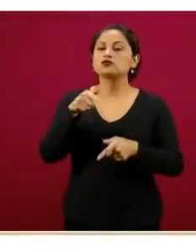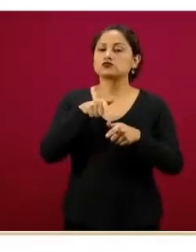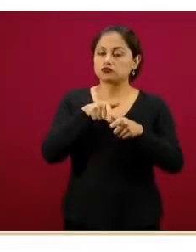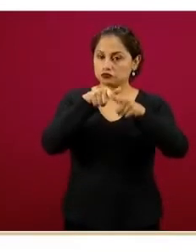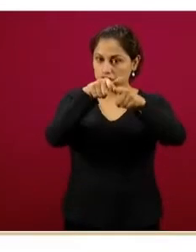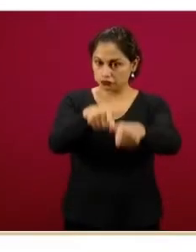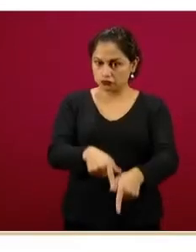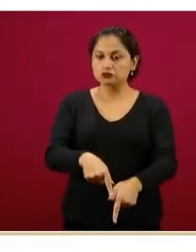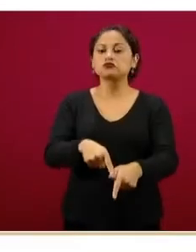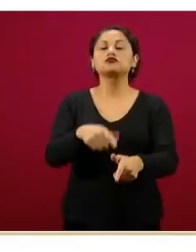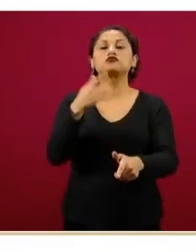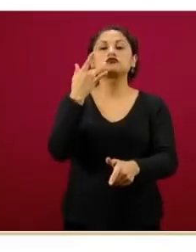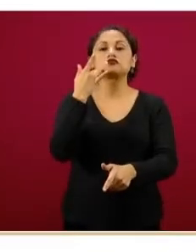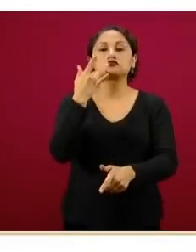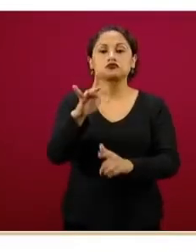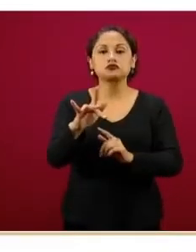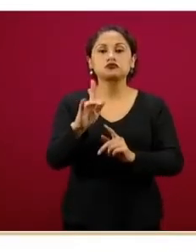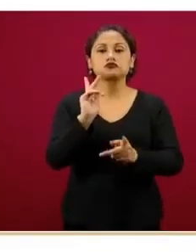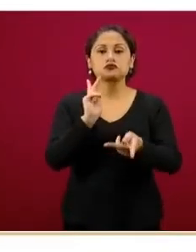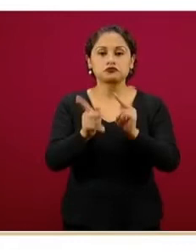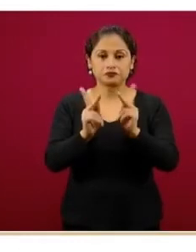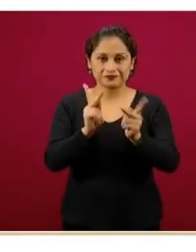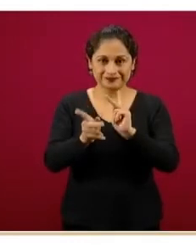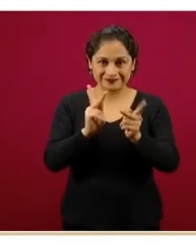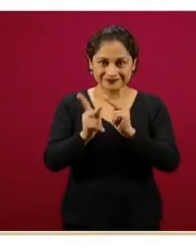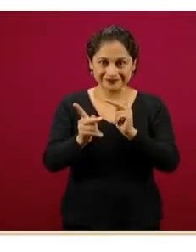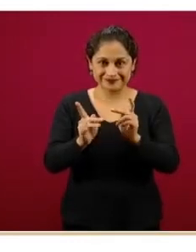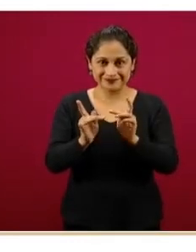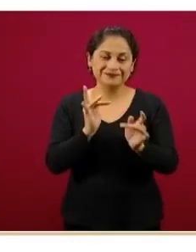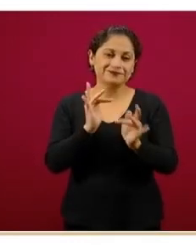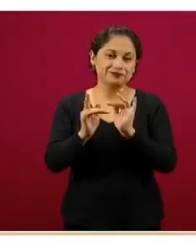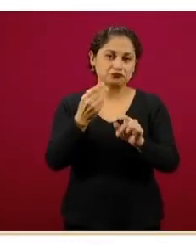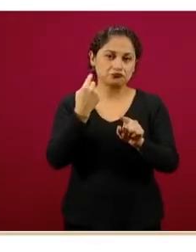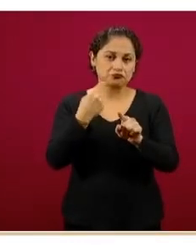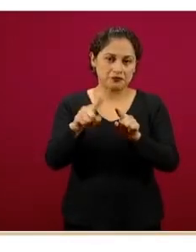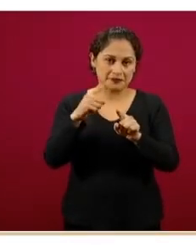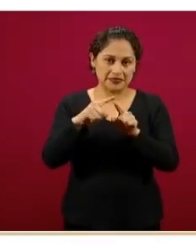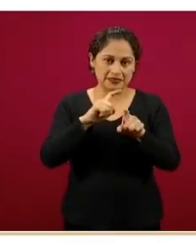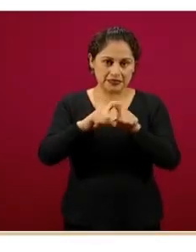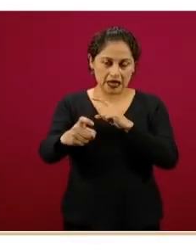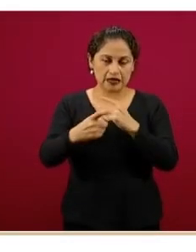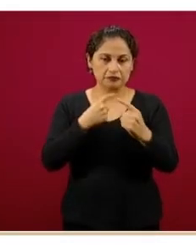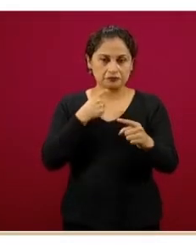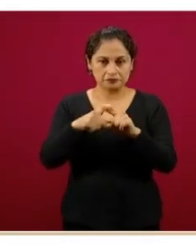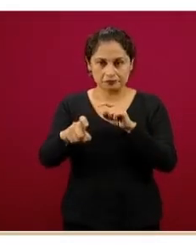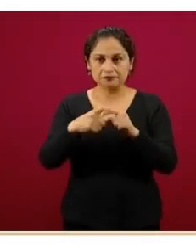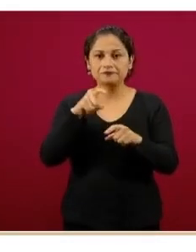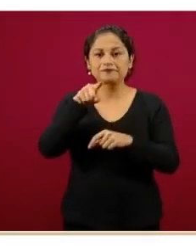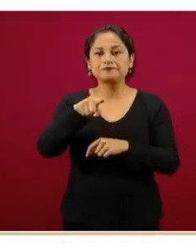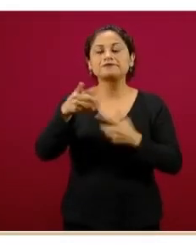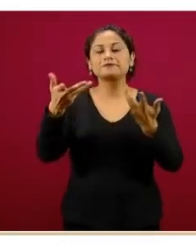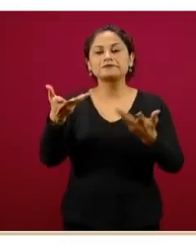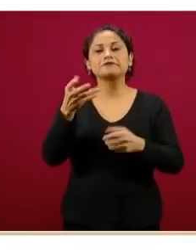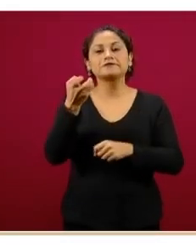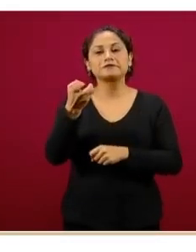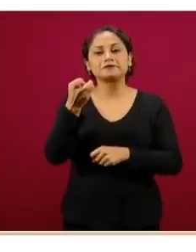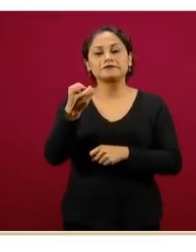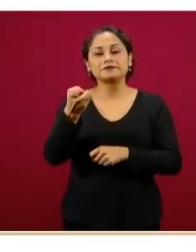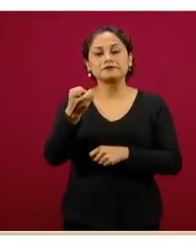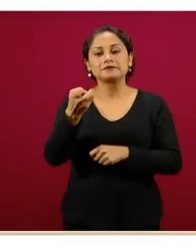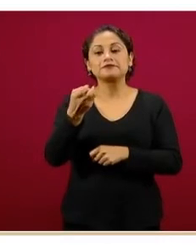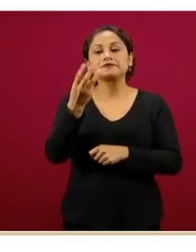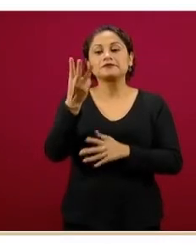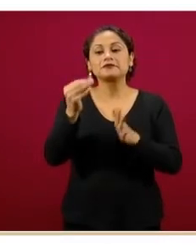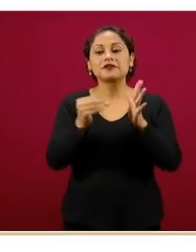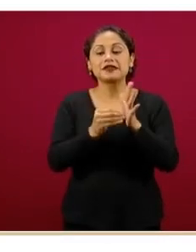165,000, básicamente 164,000 personas han chateado con Susana, y con esta interacción se han respondido más de 3